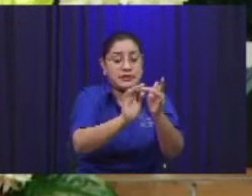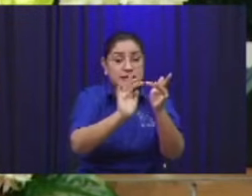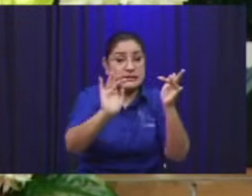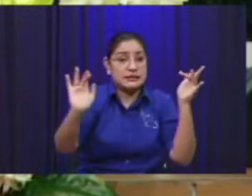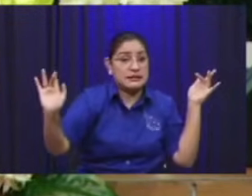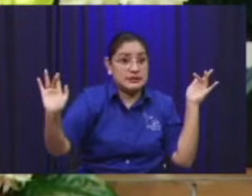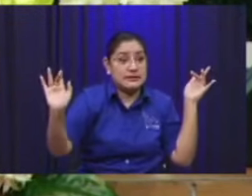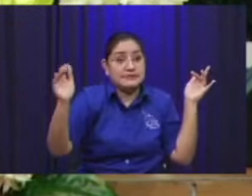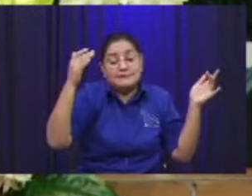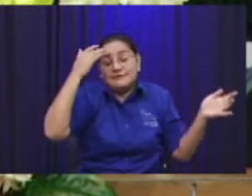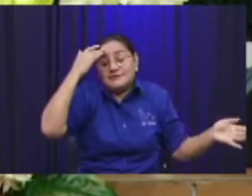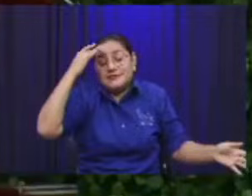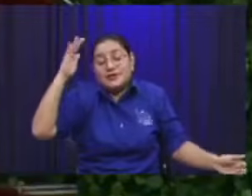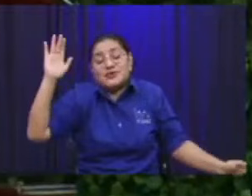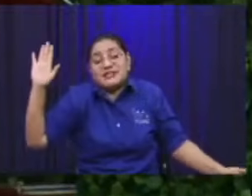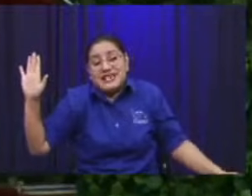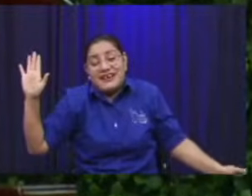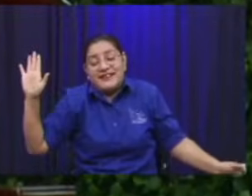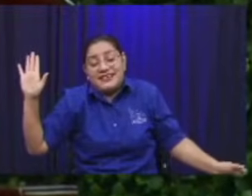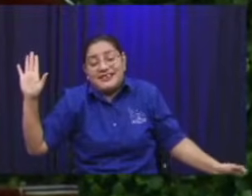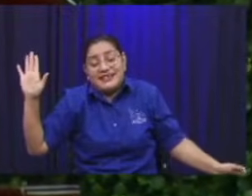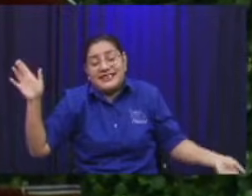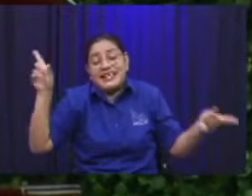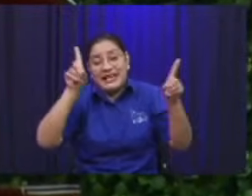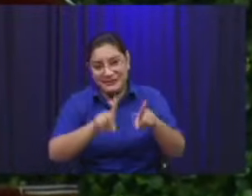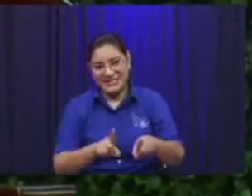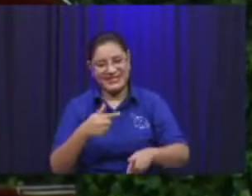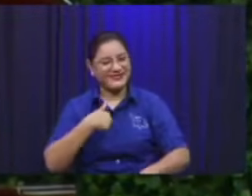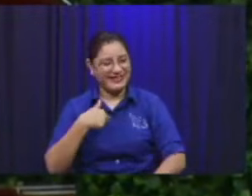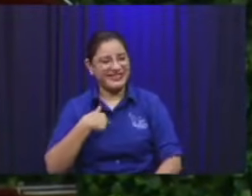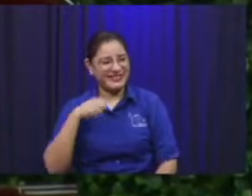sabe qué pasó con ella solo yo decía